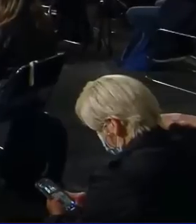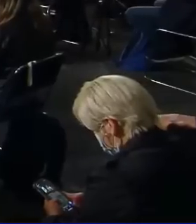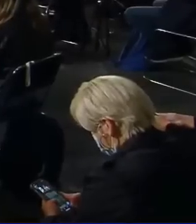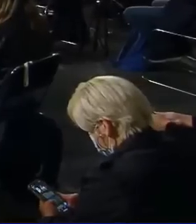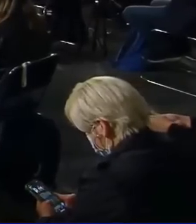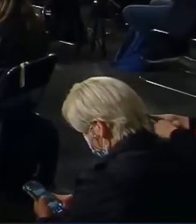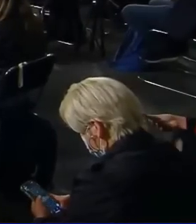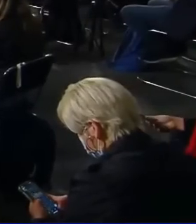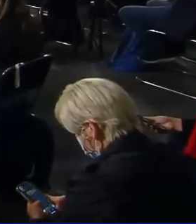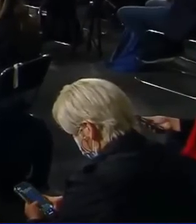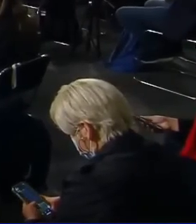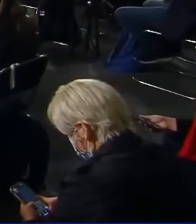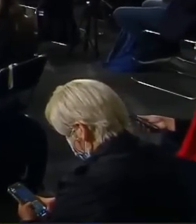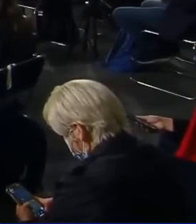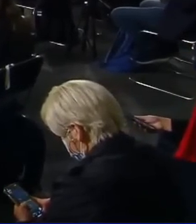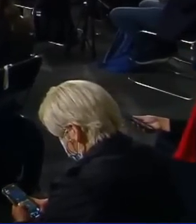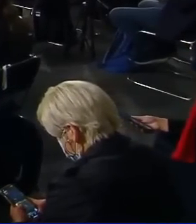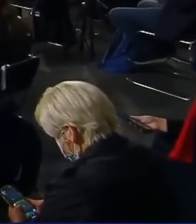boda,